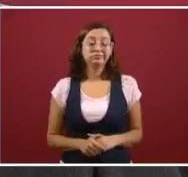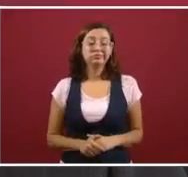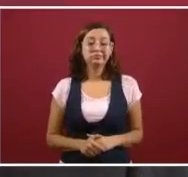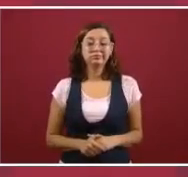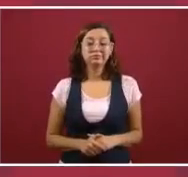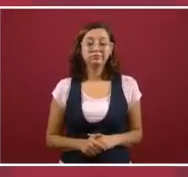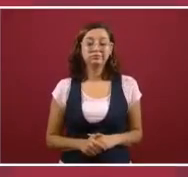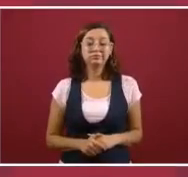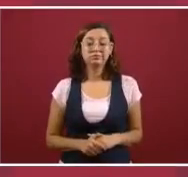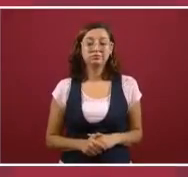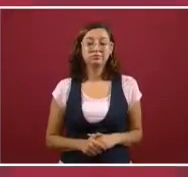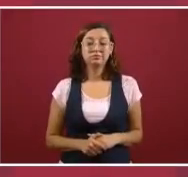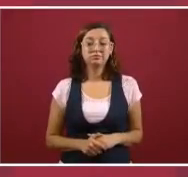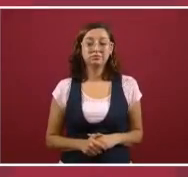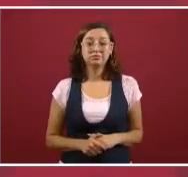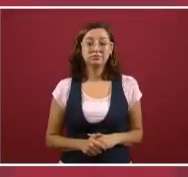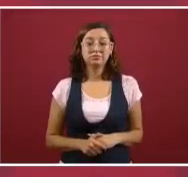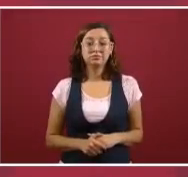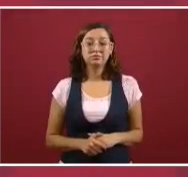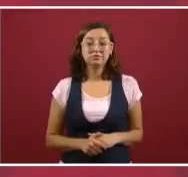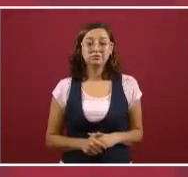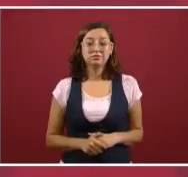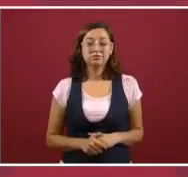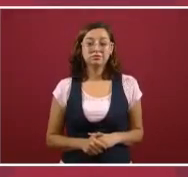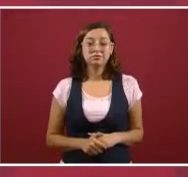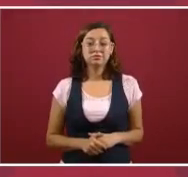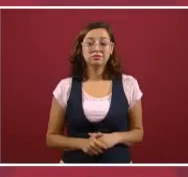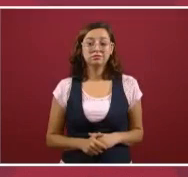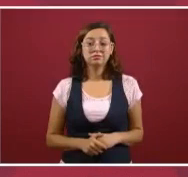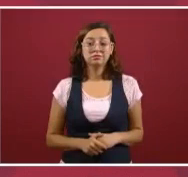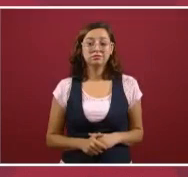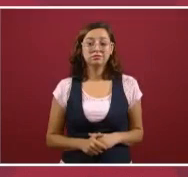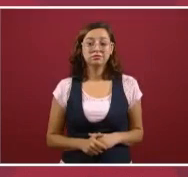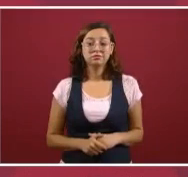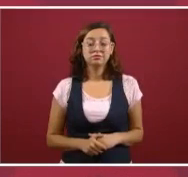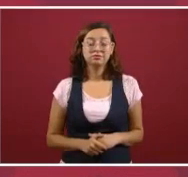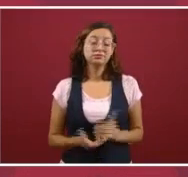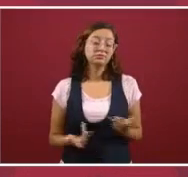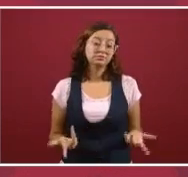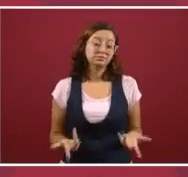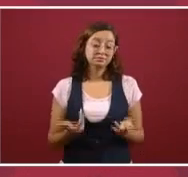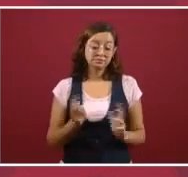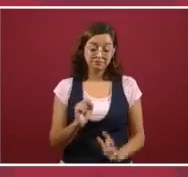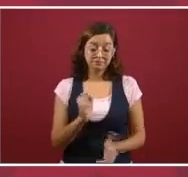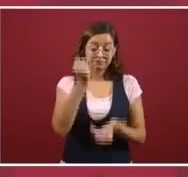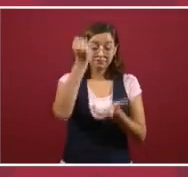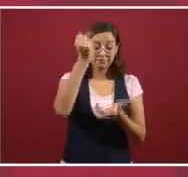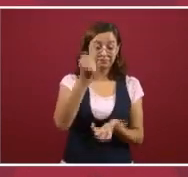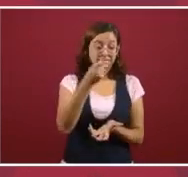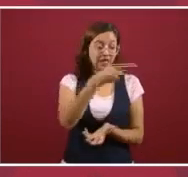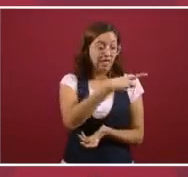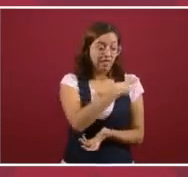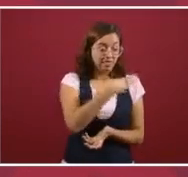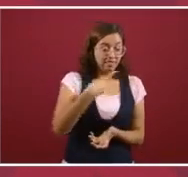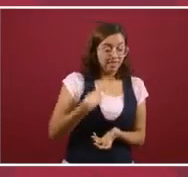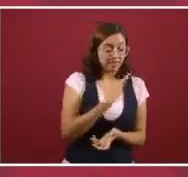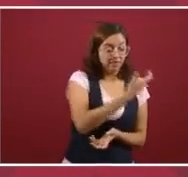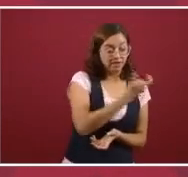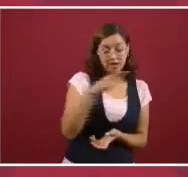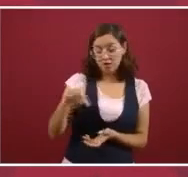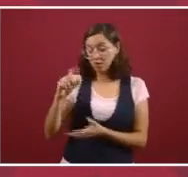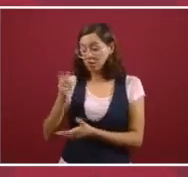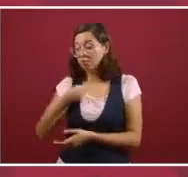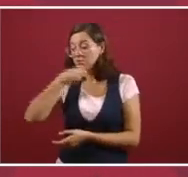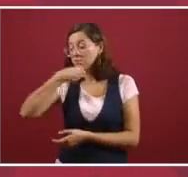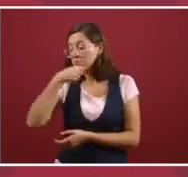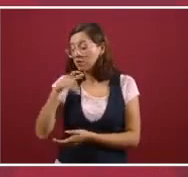Y si lo comparamos con pensiones en el presupuesto, pues es